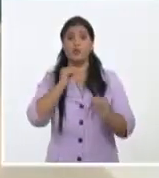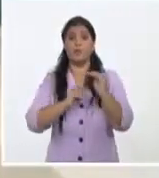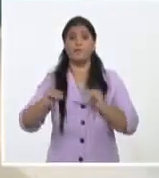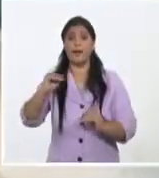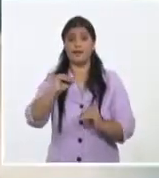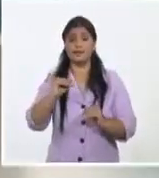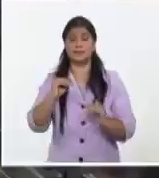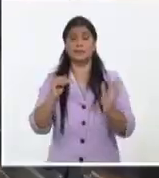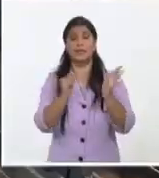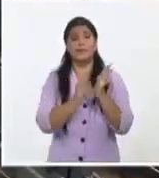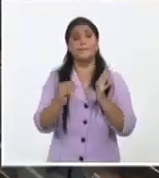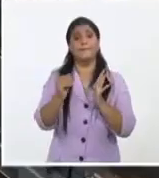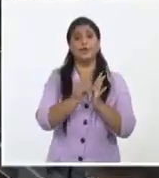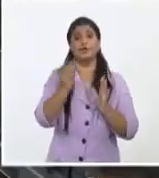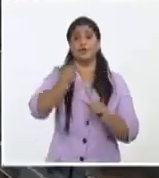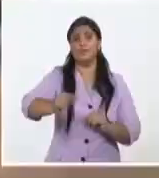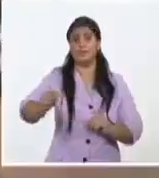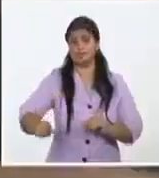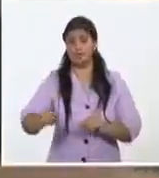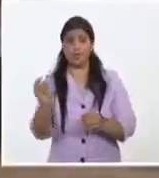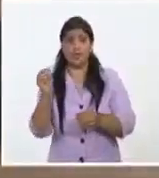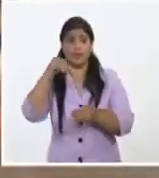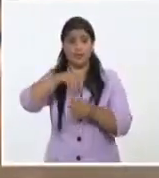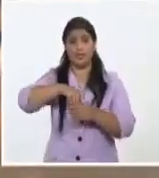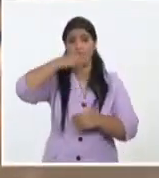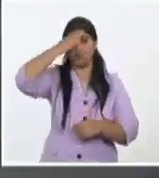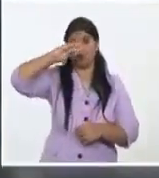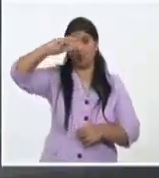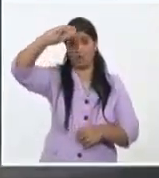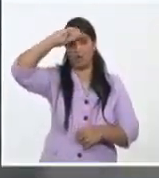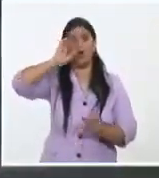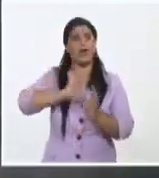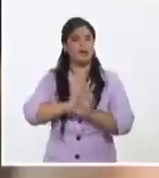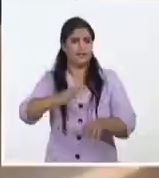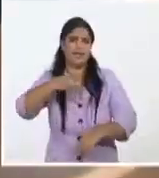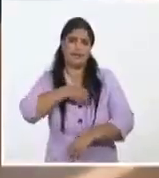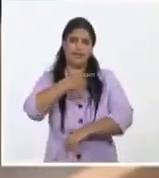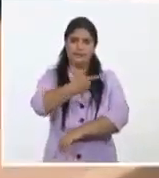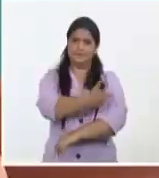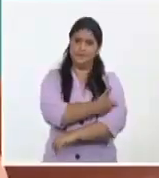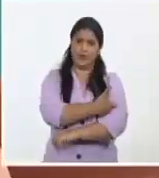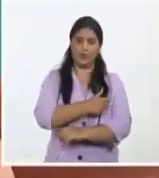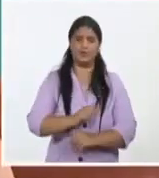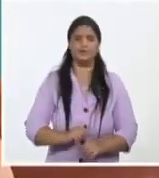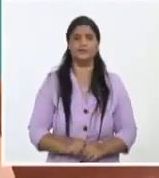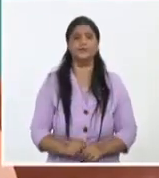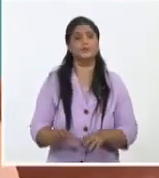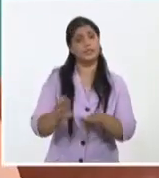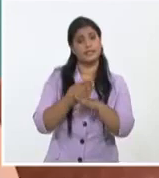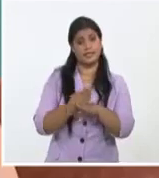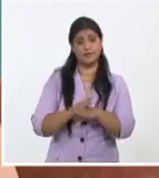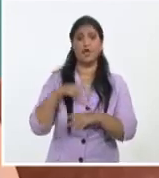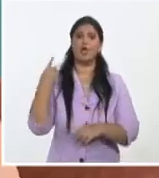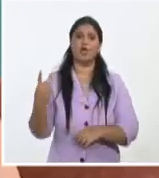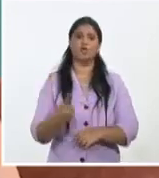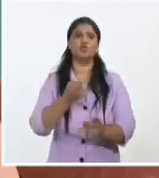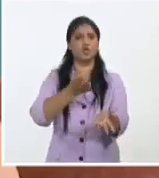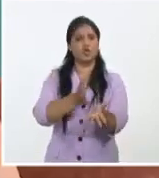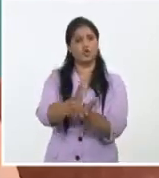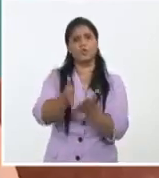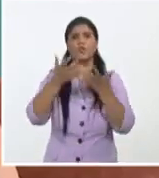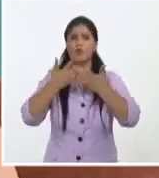de personas de nuestra población que han recibido las vacunas cubanas. Por lo tanto, nosotros vamos a lograr